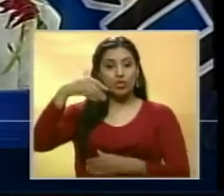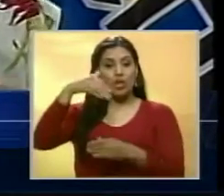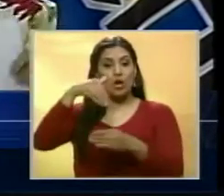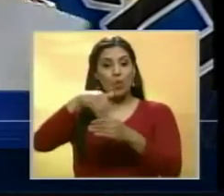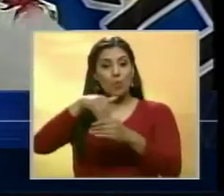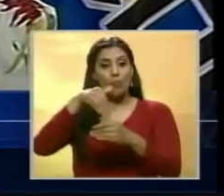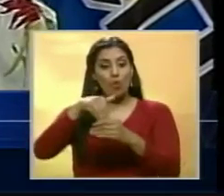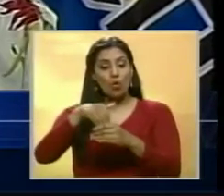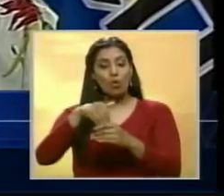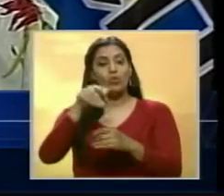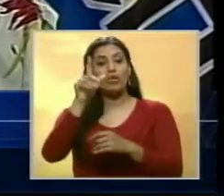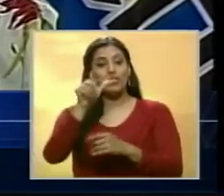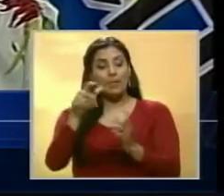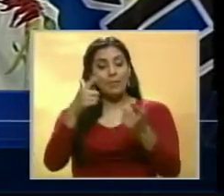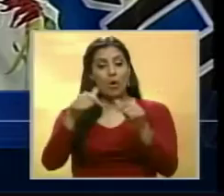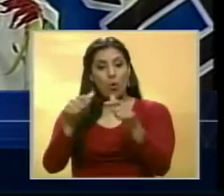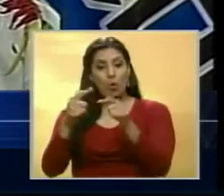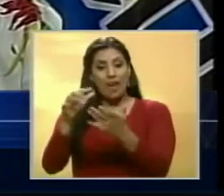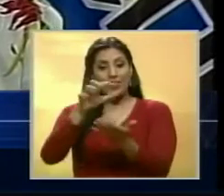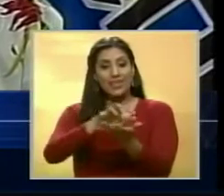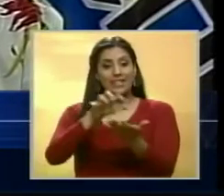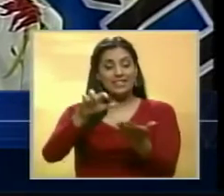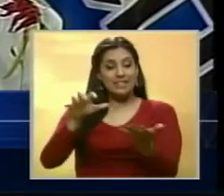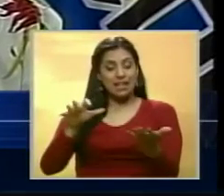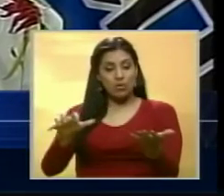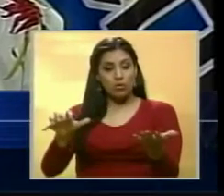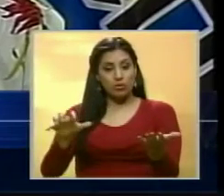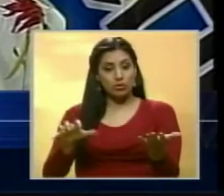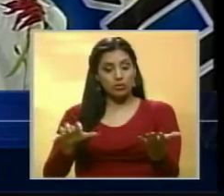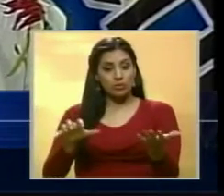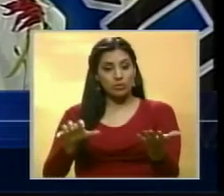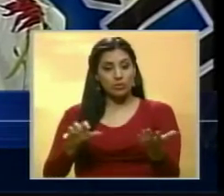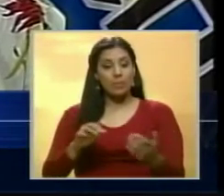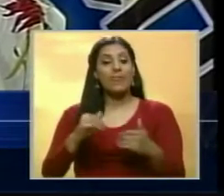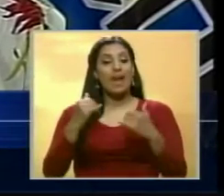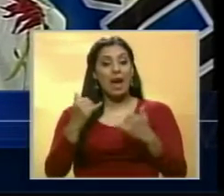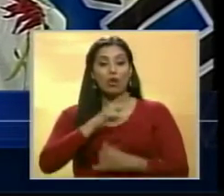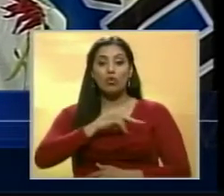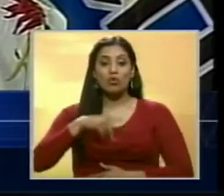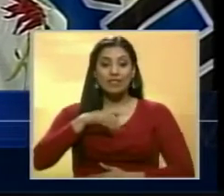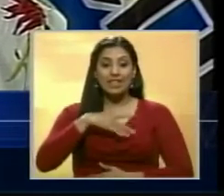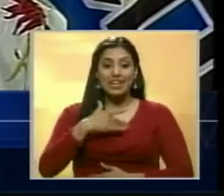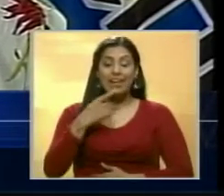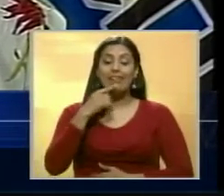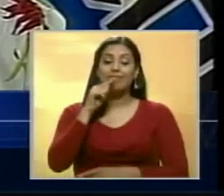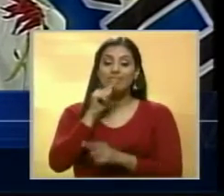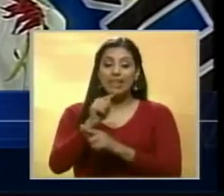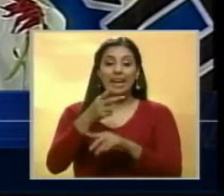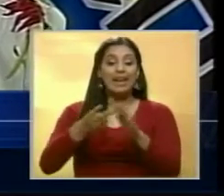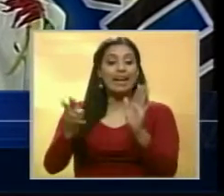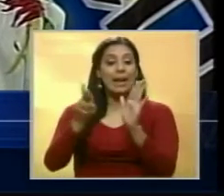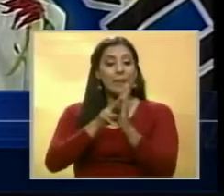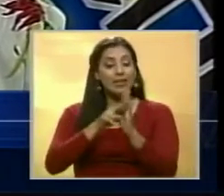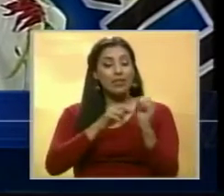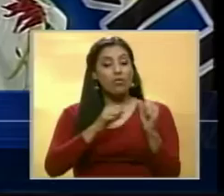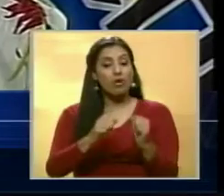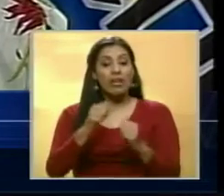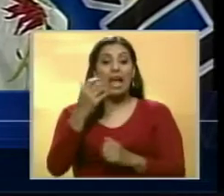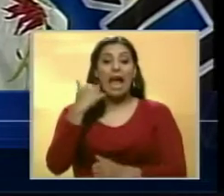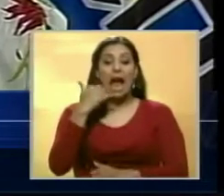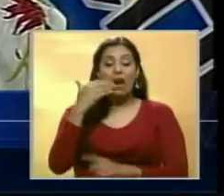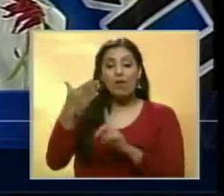electoral y de las sedes regionales. Y queremos decir muy enfáticamente,